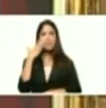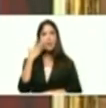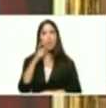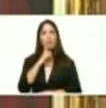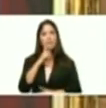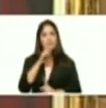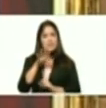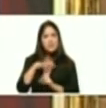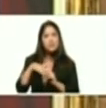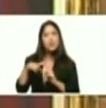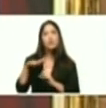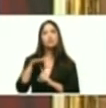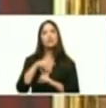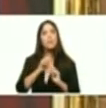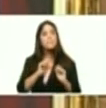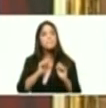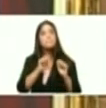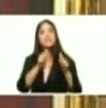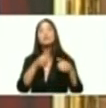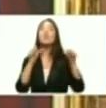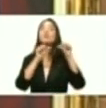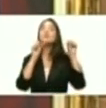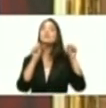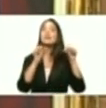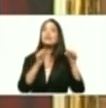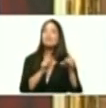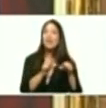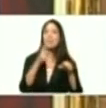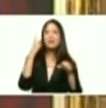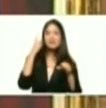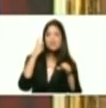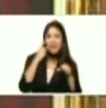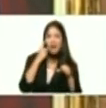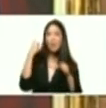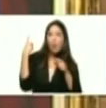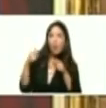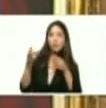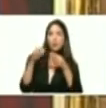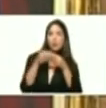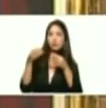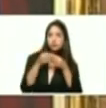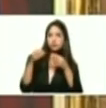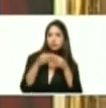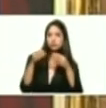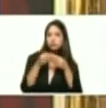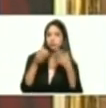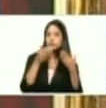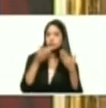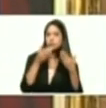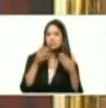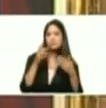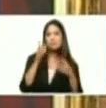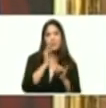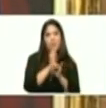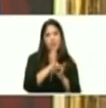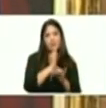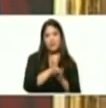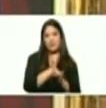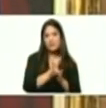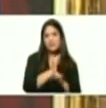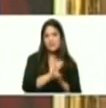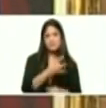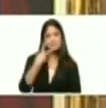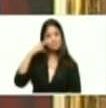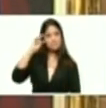iban creando, se creó, un sistema de fijación, del precio de la moneda, en relación al dólar, ficticio, falso,